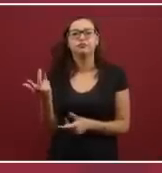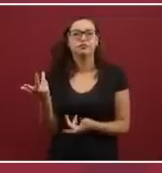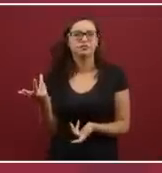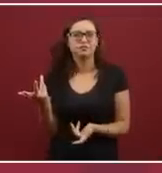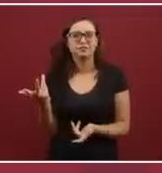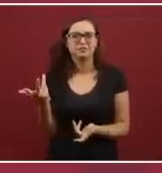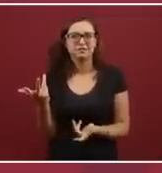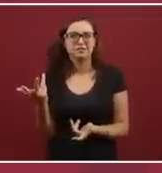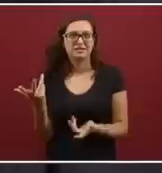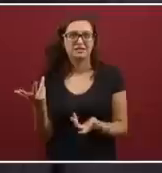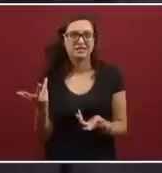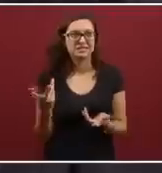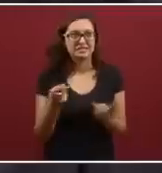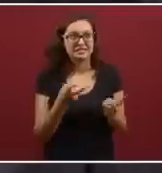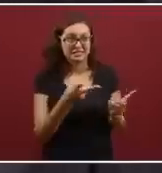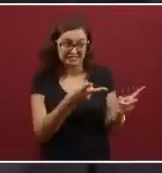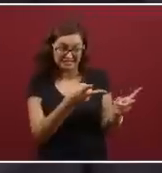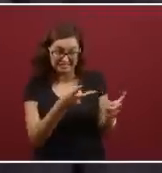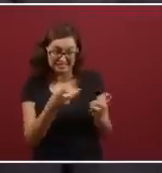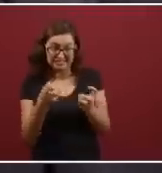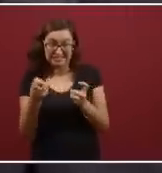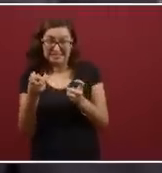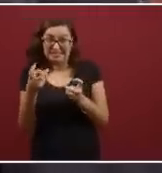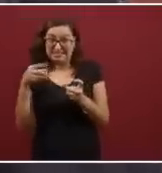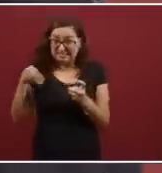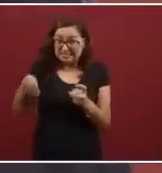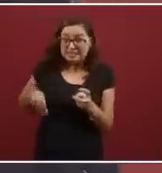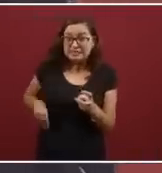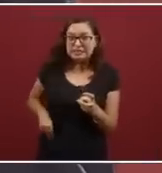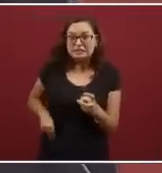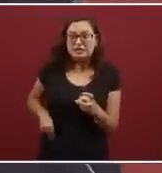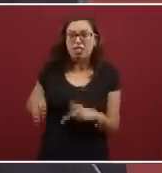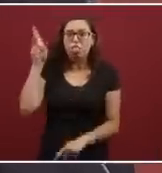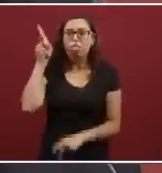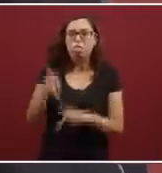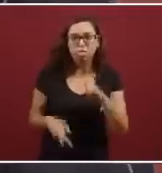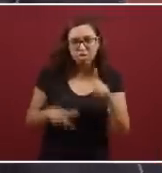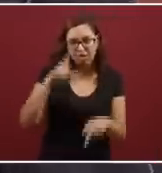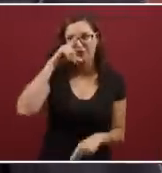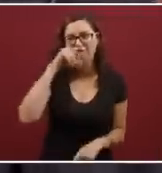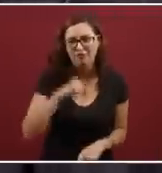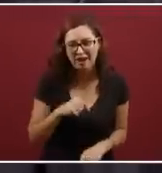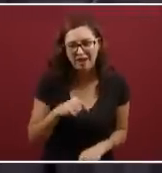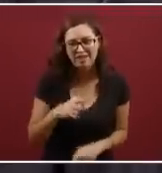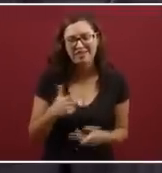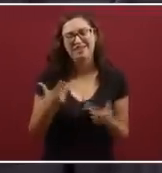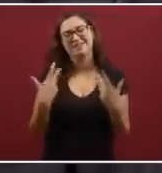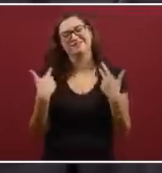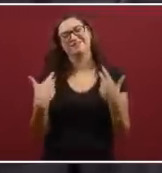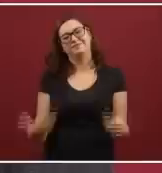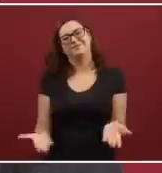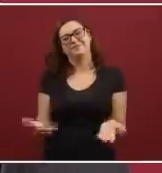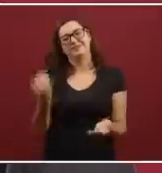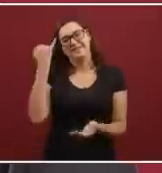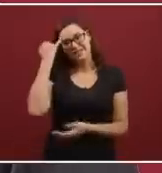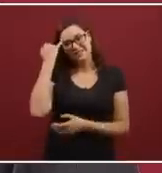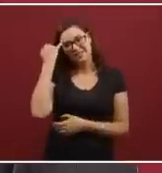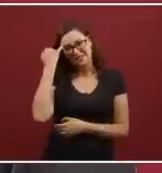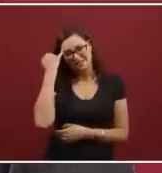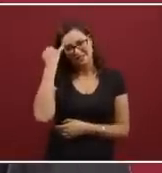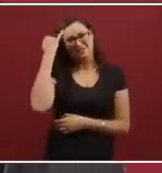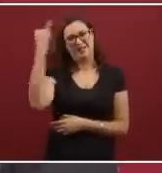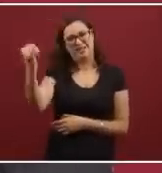consumar la tranza. Imagínense hacer un aeropuerto en el lago